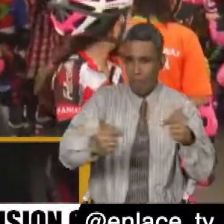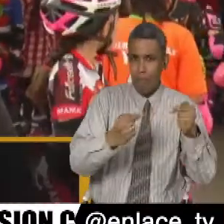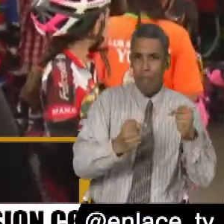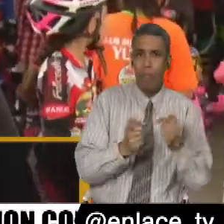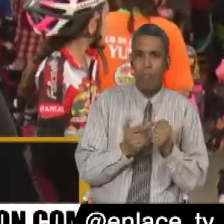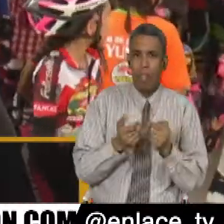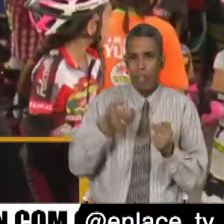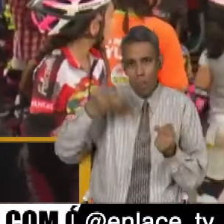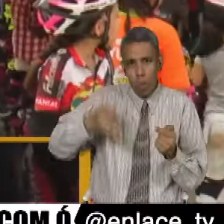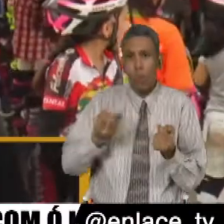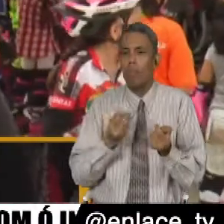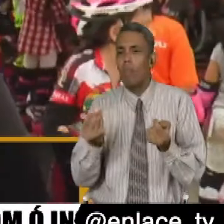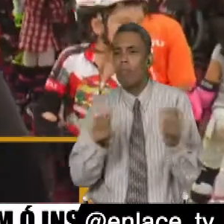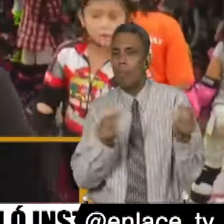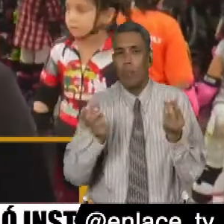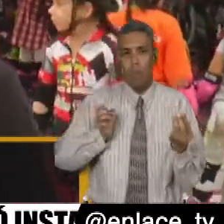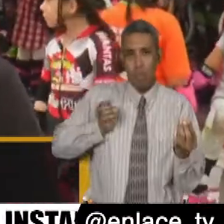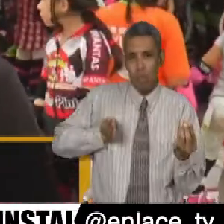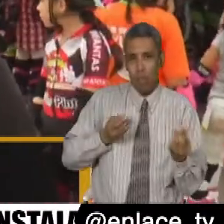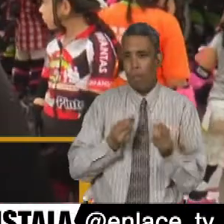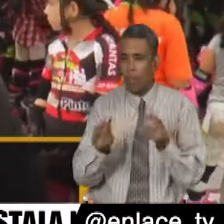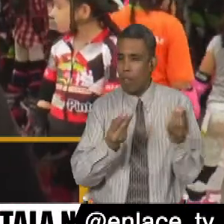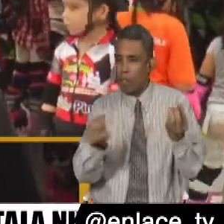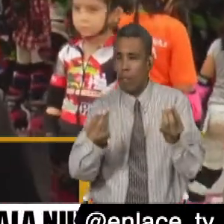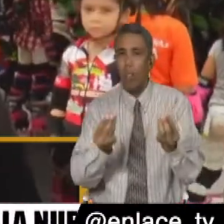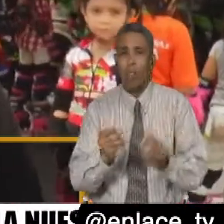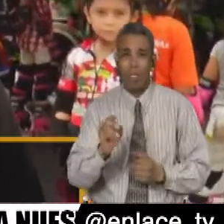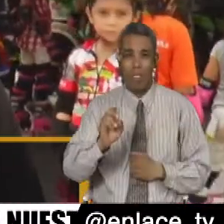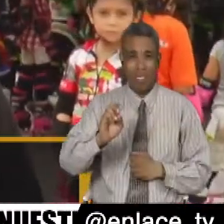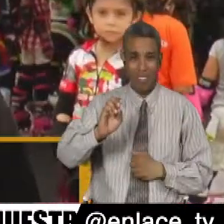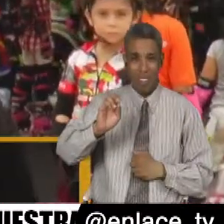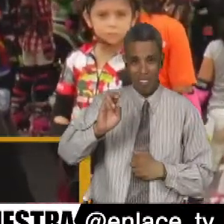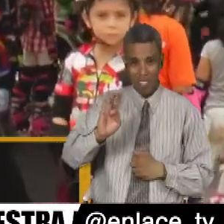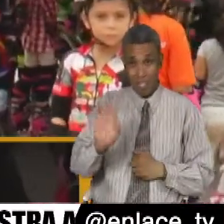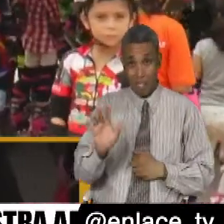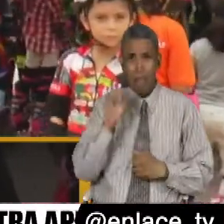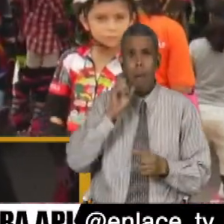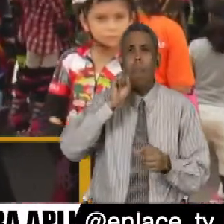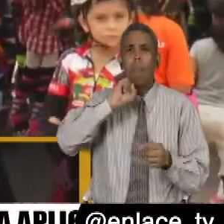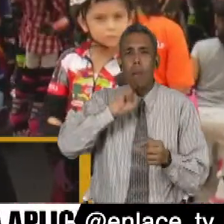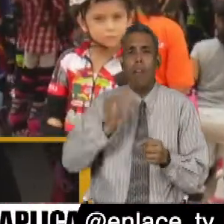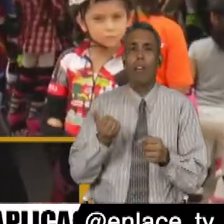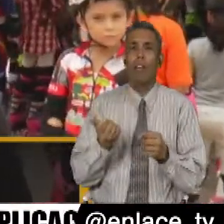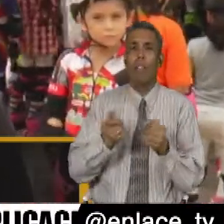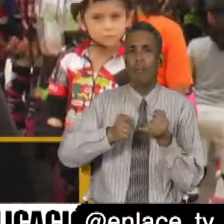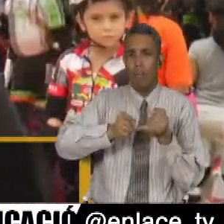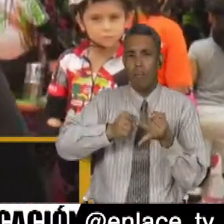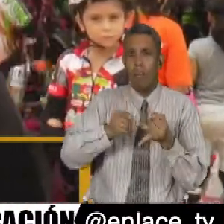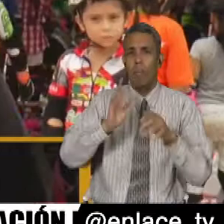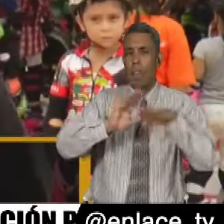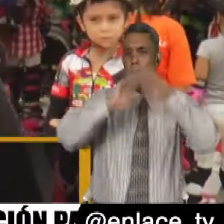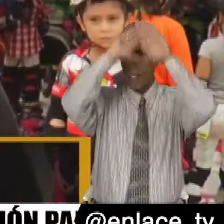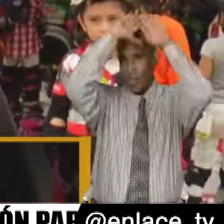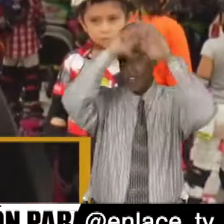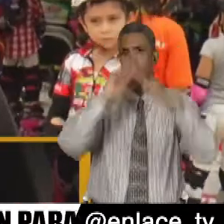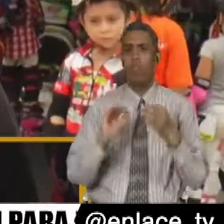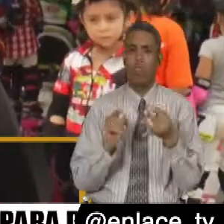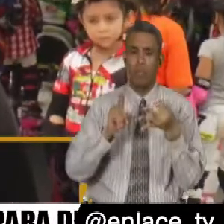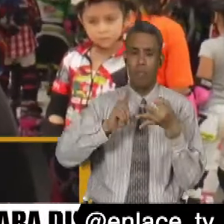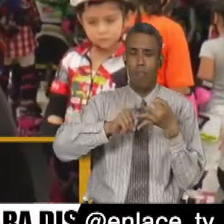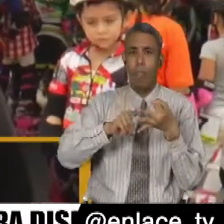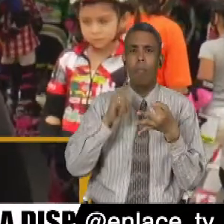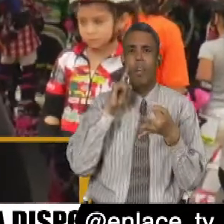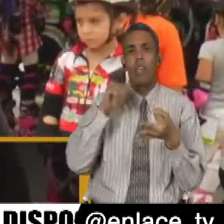25 clubes deportivos entre ellos tenemos de barrancabermeja y sus corregimientos como es el centro de copetrol tenemos a puente sogamoso